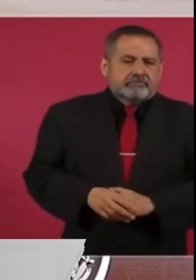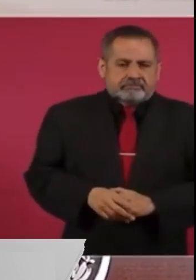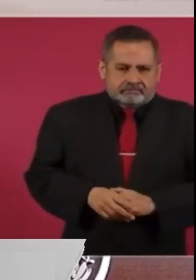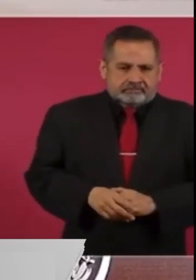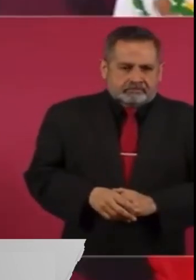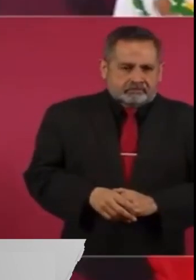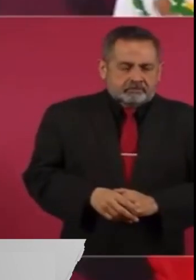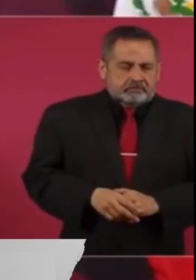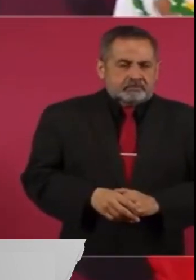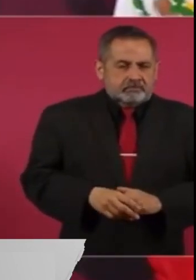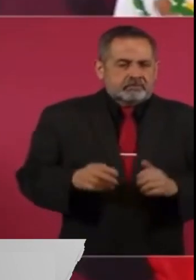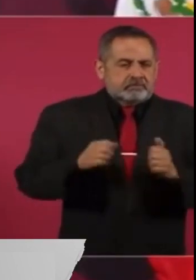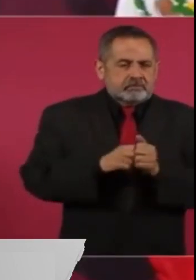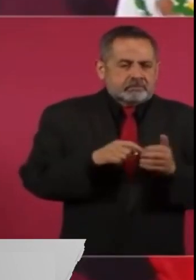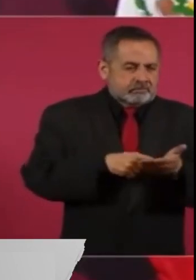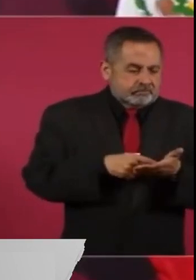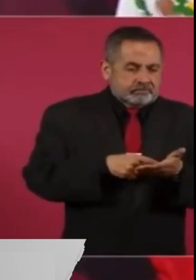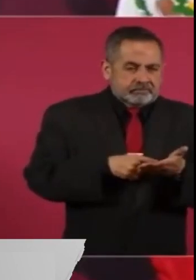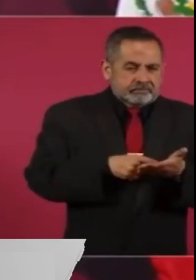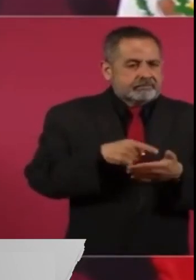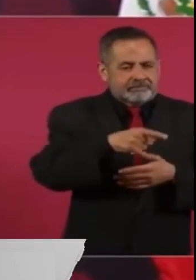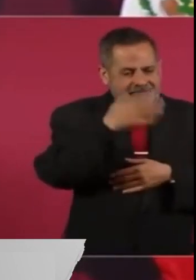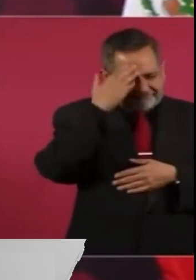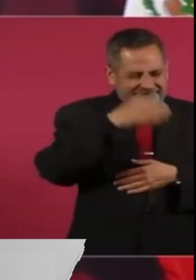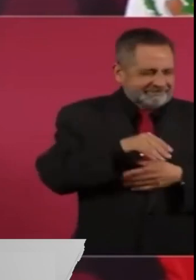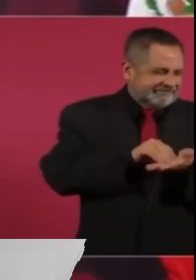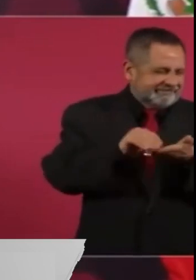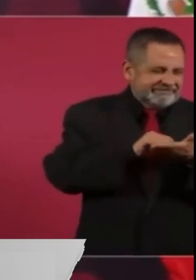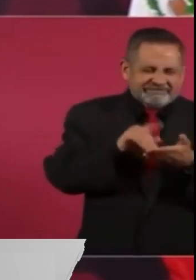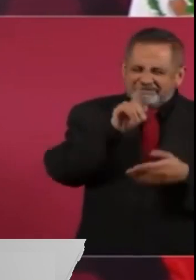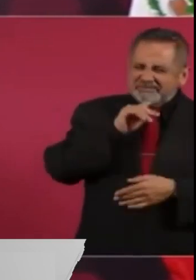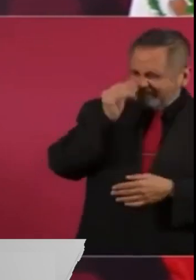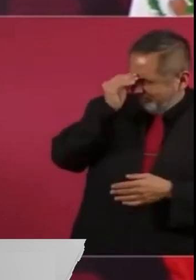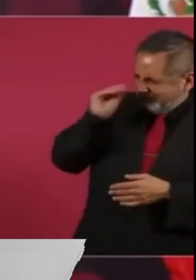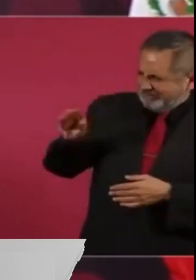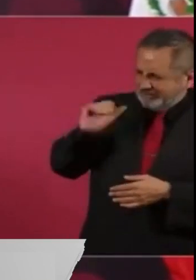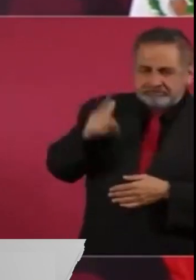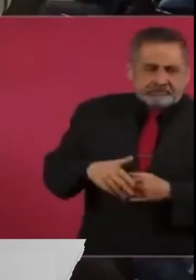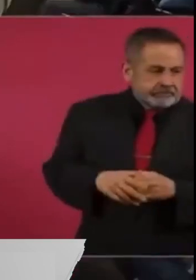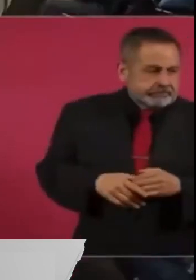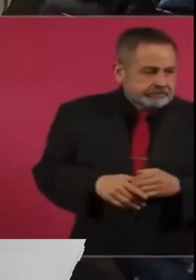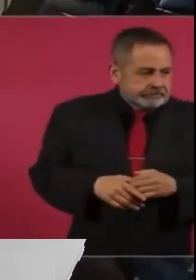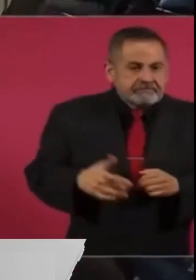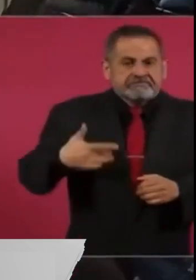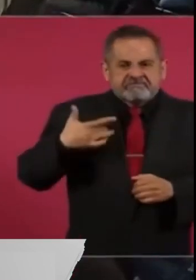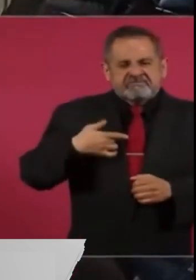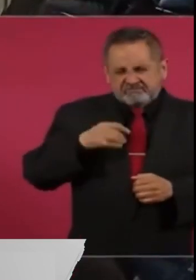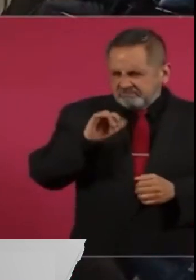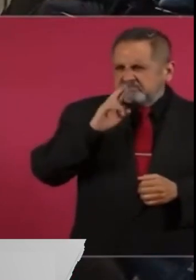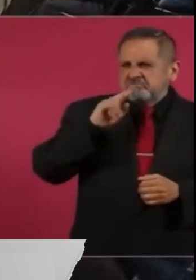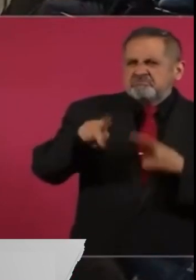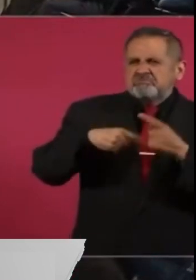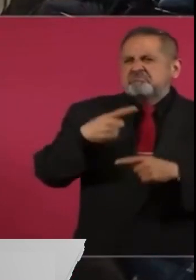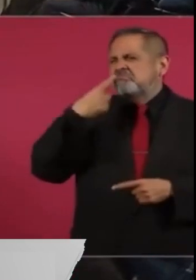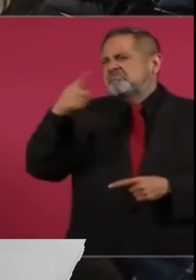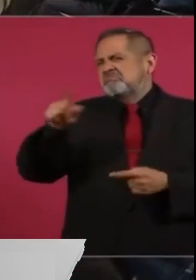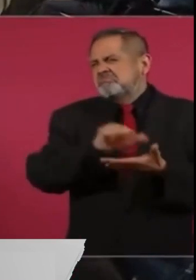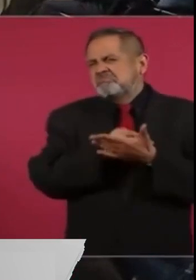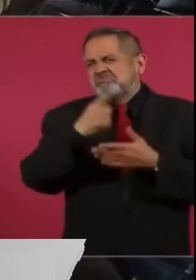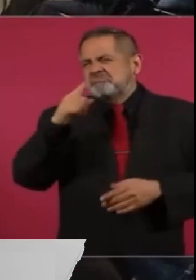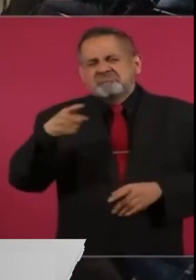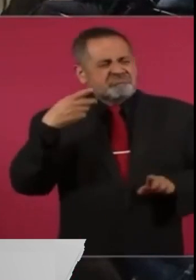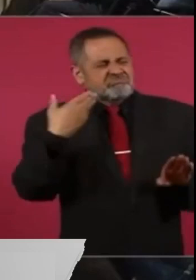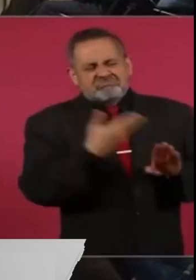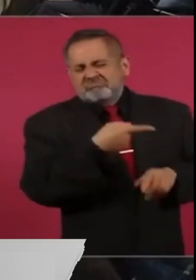bajo la consigna de que la calumnia cuando no mancha tizna. Entonces, sí, lo voy a demandar, pero